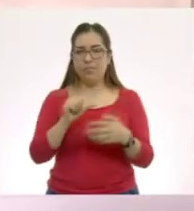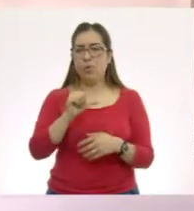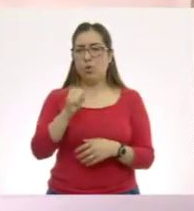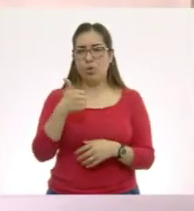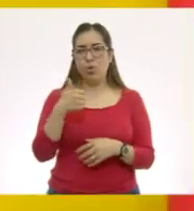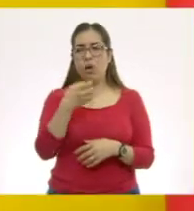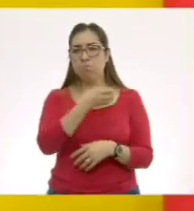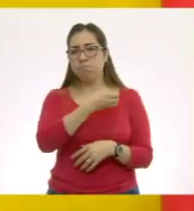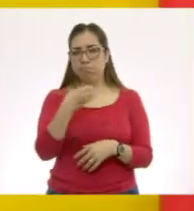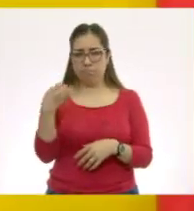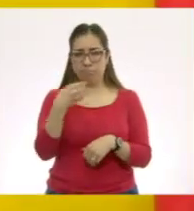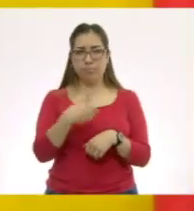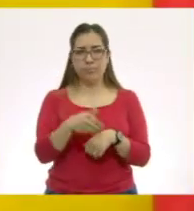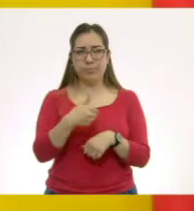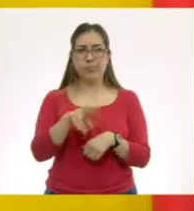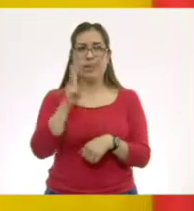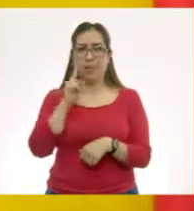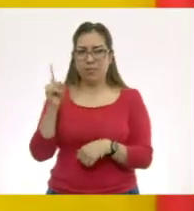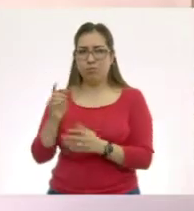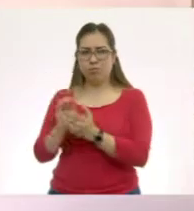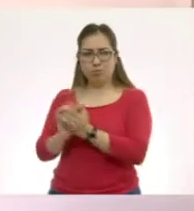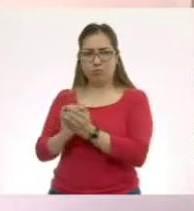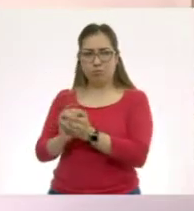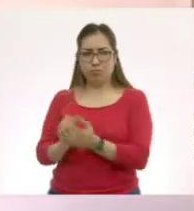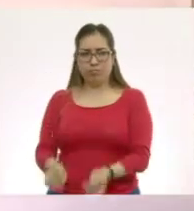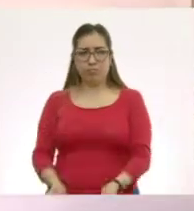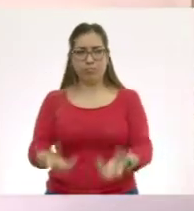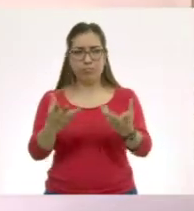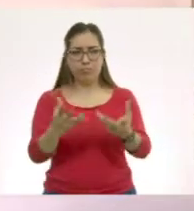¿Qué te parece si vuelves a aventar los dados? Sí.